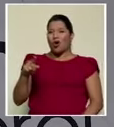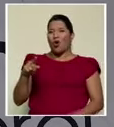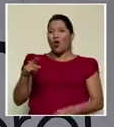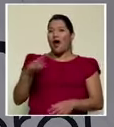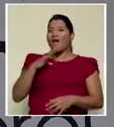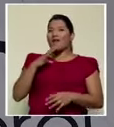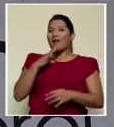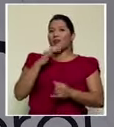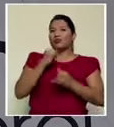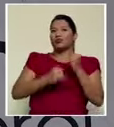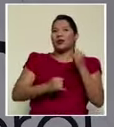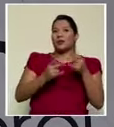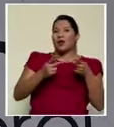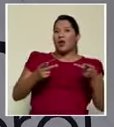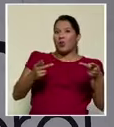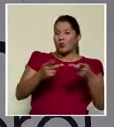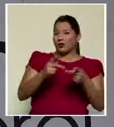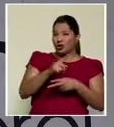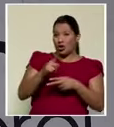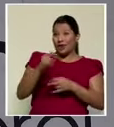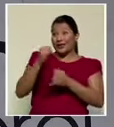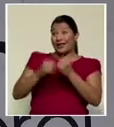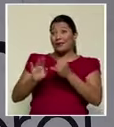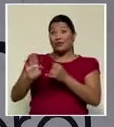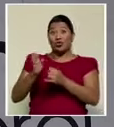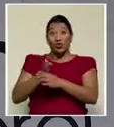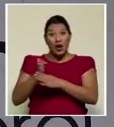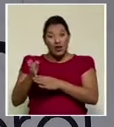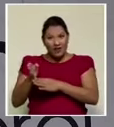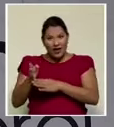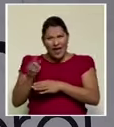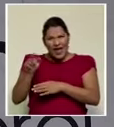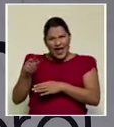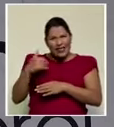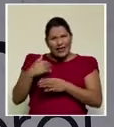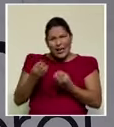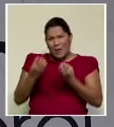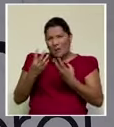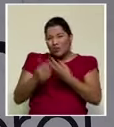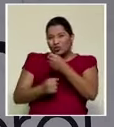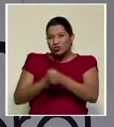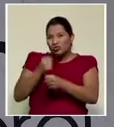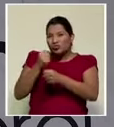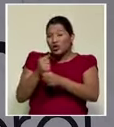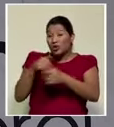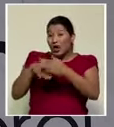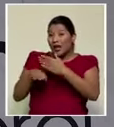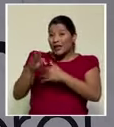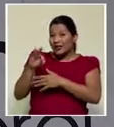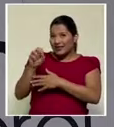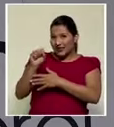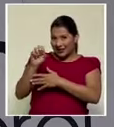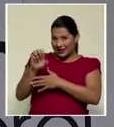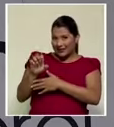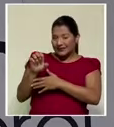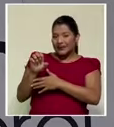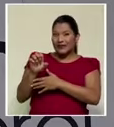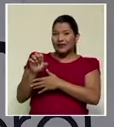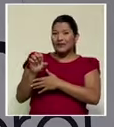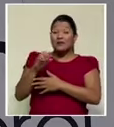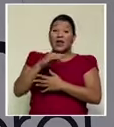puesto, estamos hablando de cerrar una carrera, estamos hablando de alguien que tenía décadas en el Tribunal Supremo de